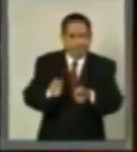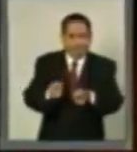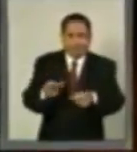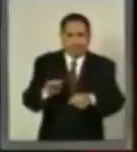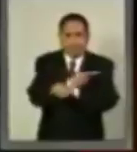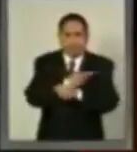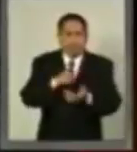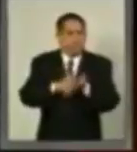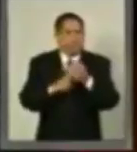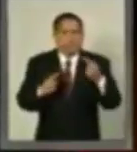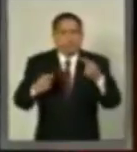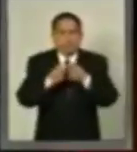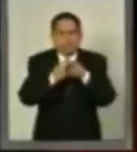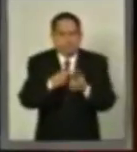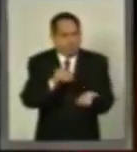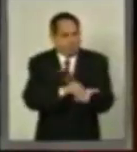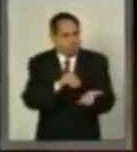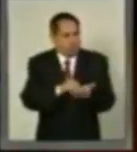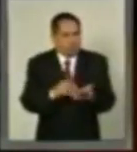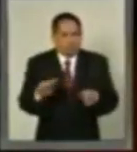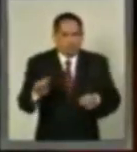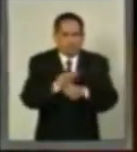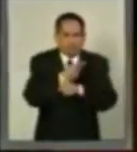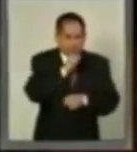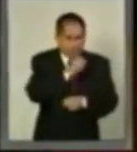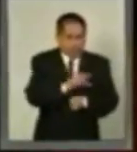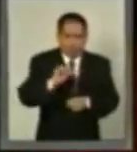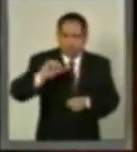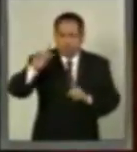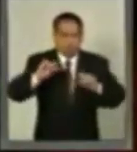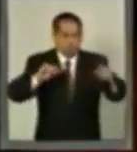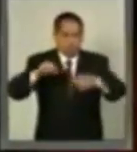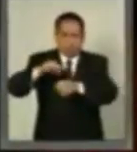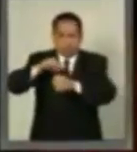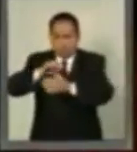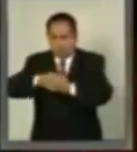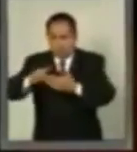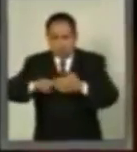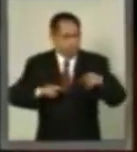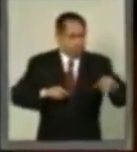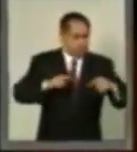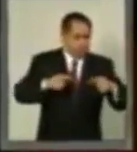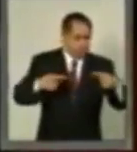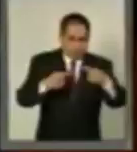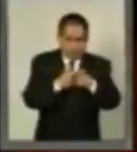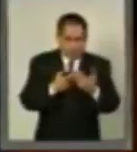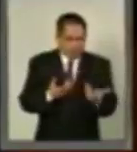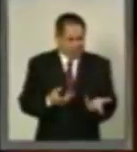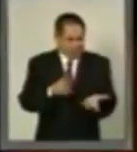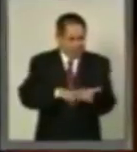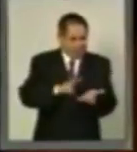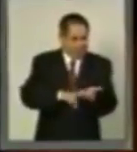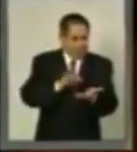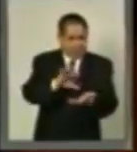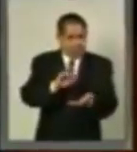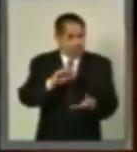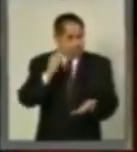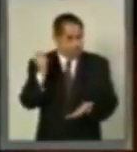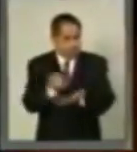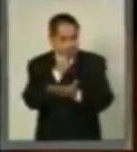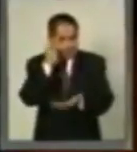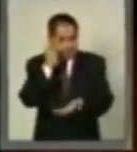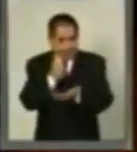mantiene una controversia entre las propias autoridades electorales sobre la validez o no de